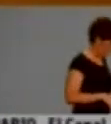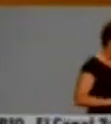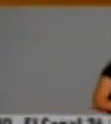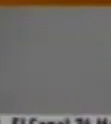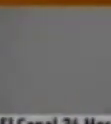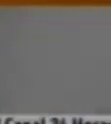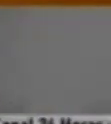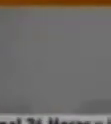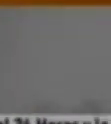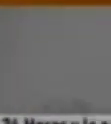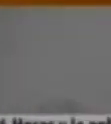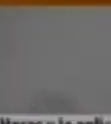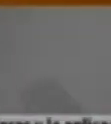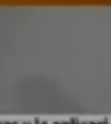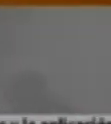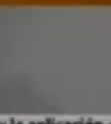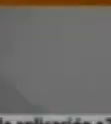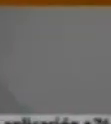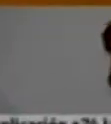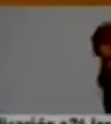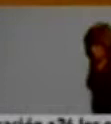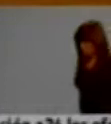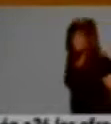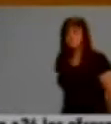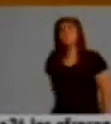tenía toda la razón.